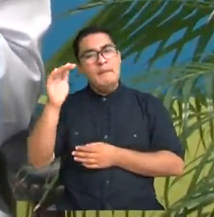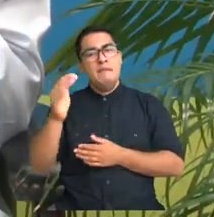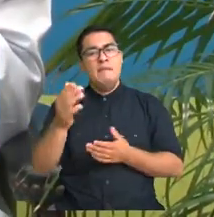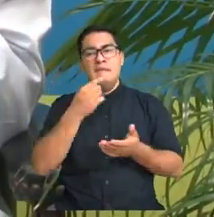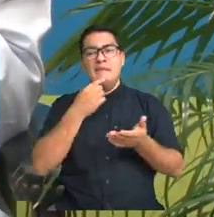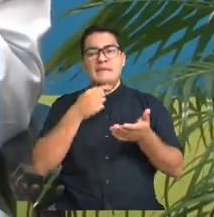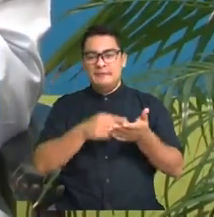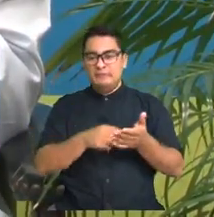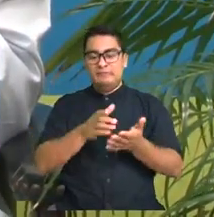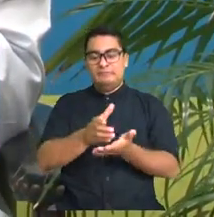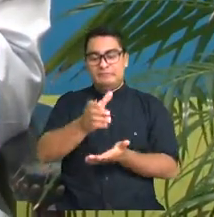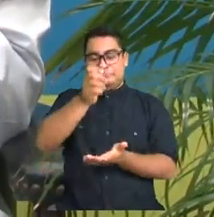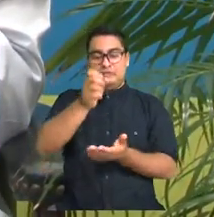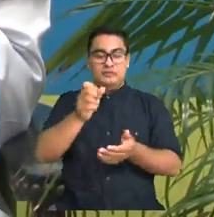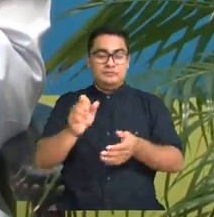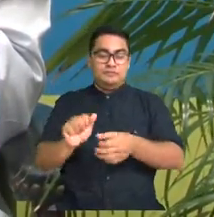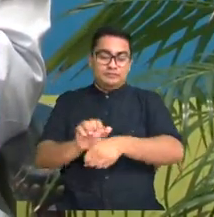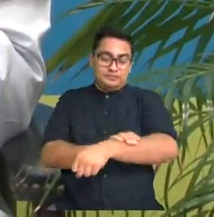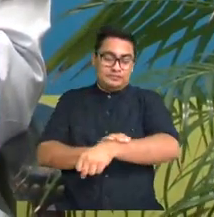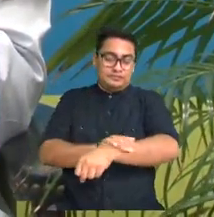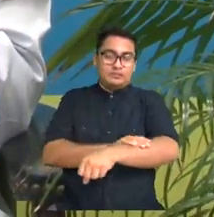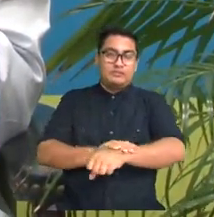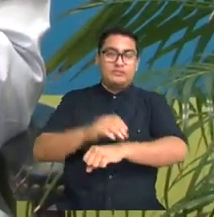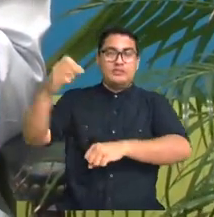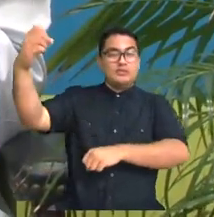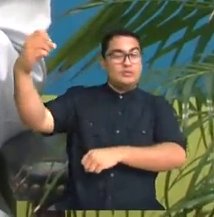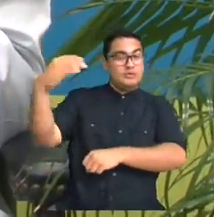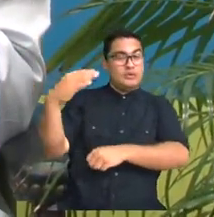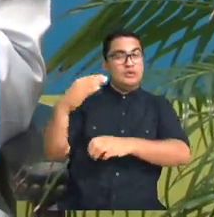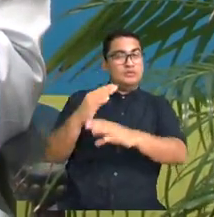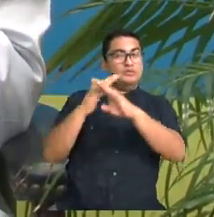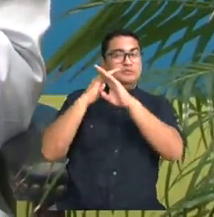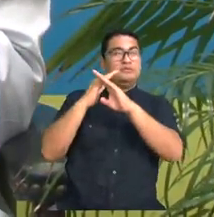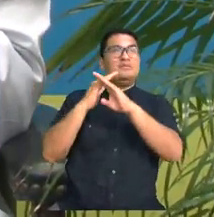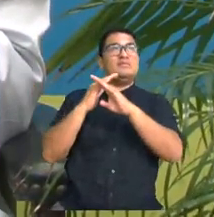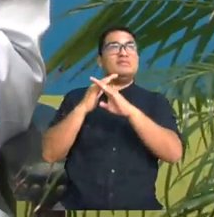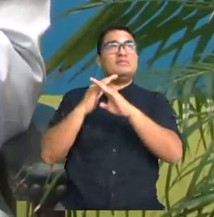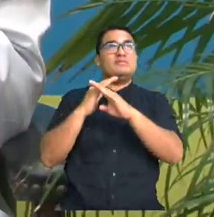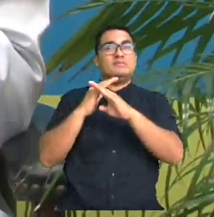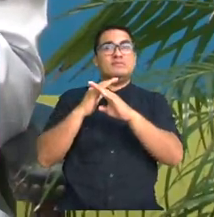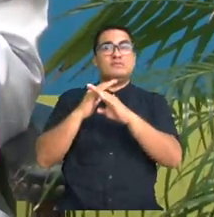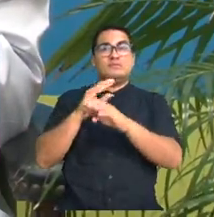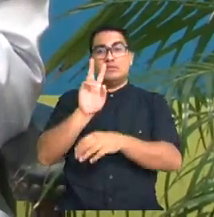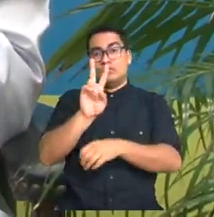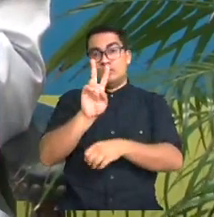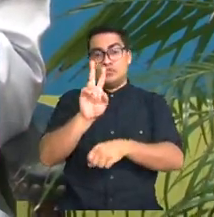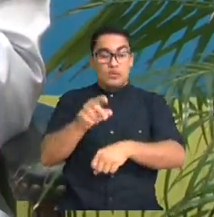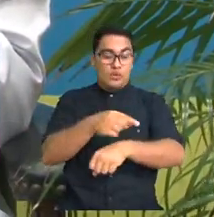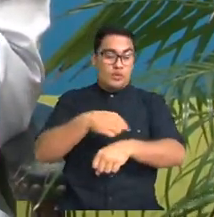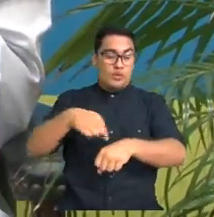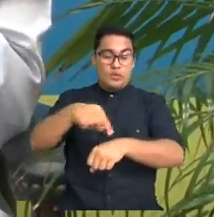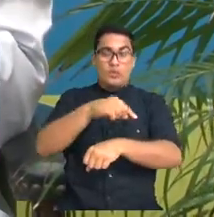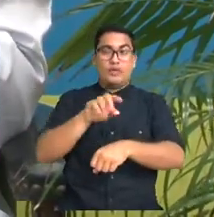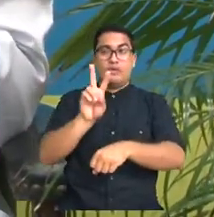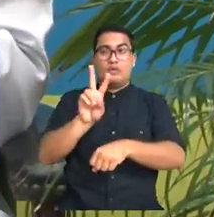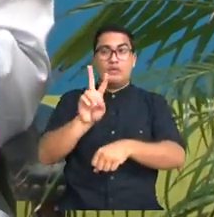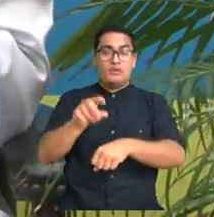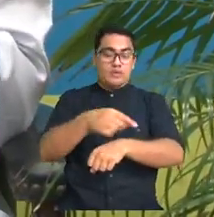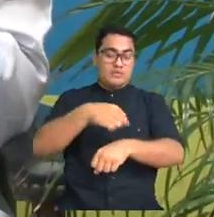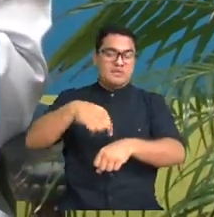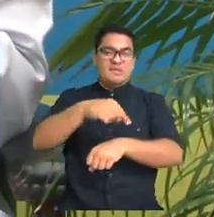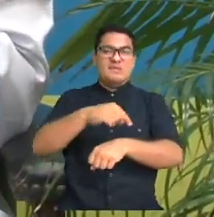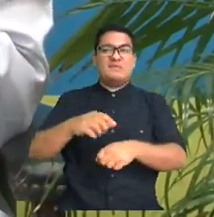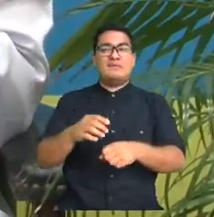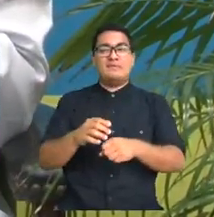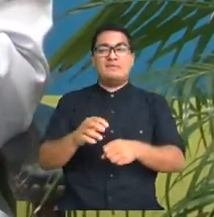es suficiente para poder protegernos del sol por 2 horas. Uh-huh. Es decir, que la reaplicación